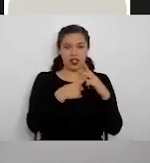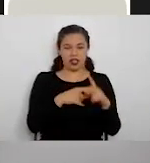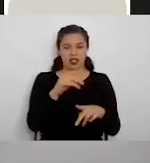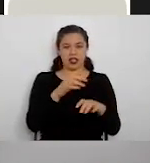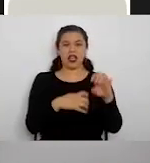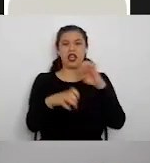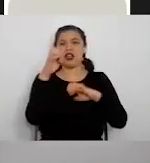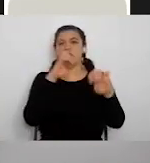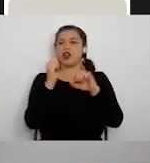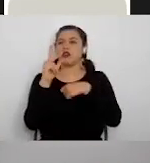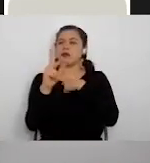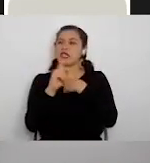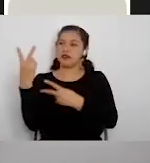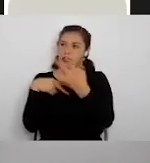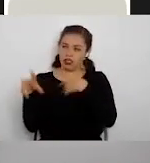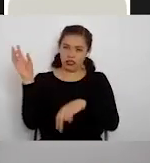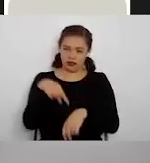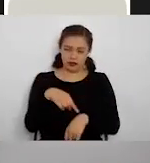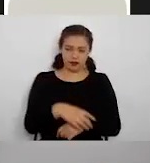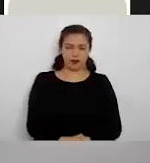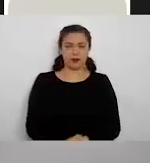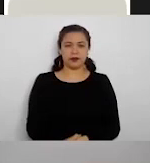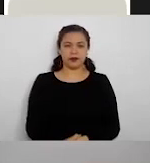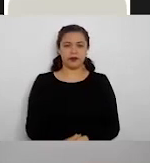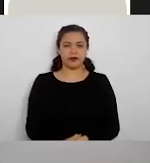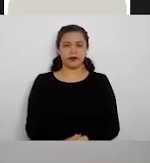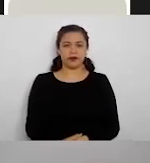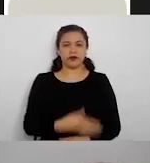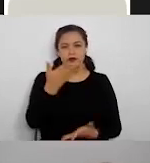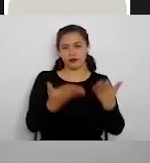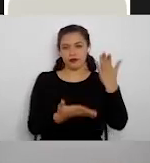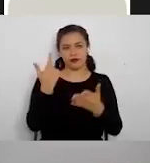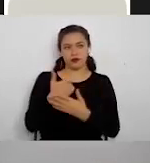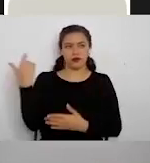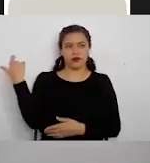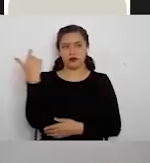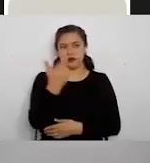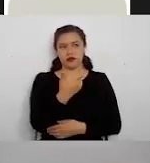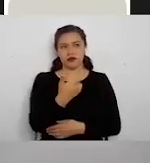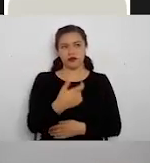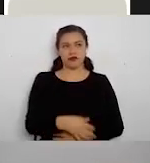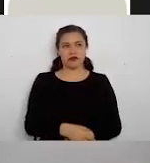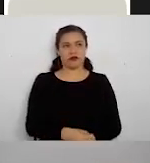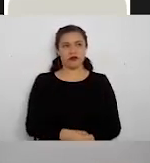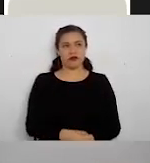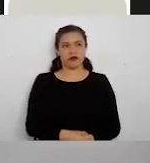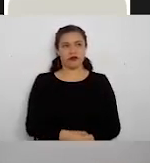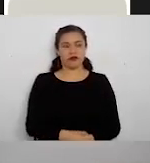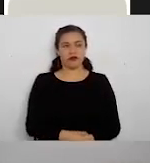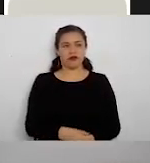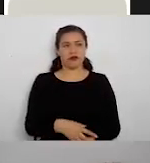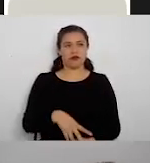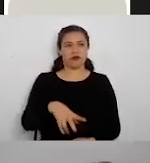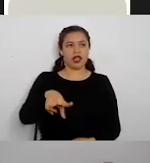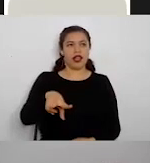extranjeras o no? Bueno, pues lo dice la balanza de pagos que acaba de salir el viernes de la semana